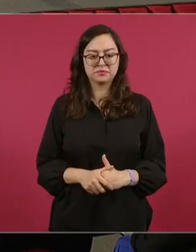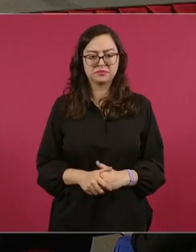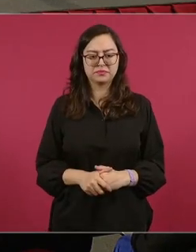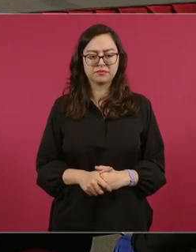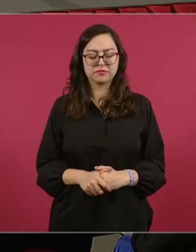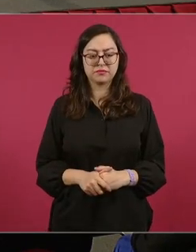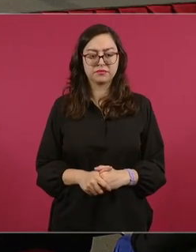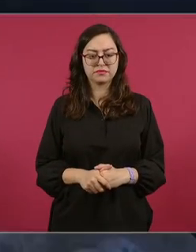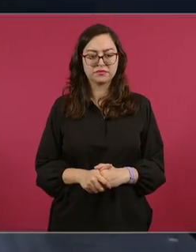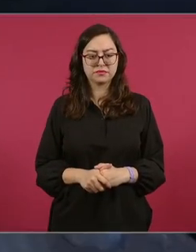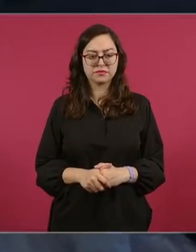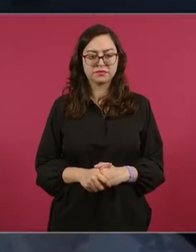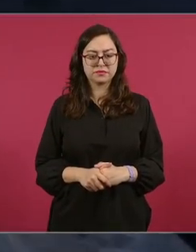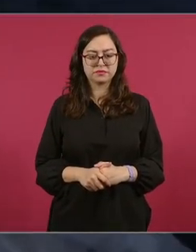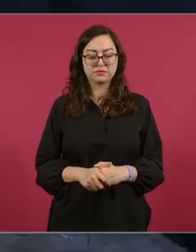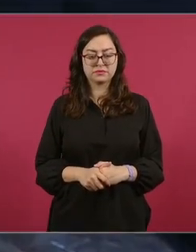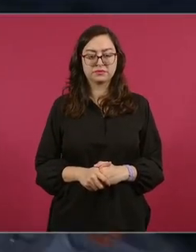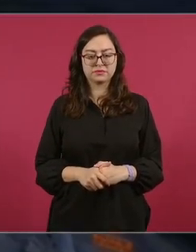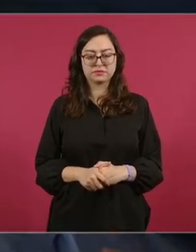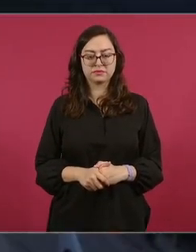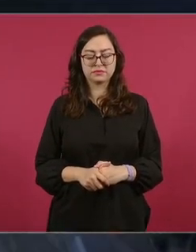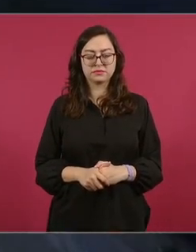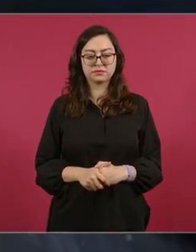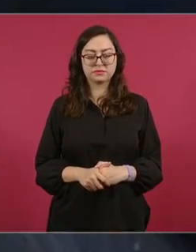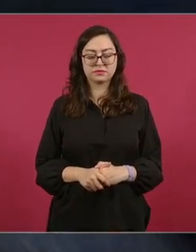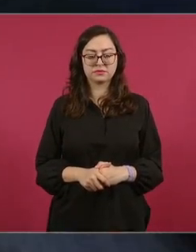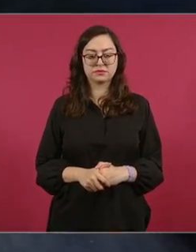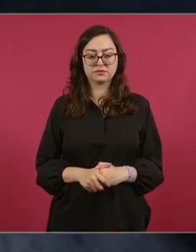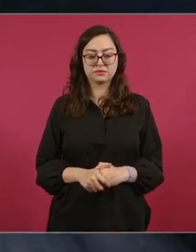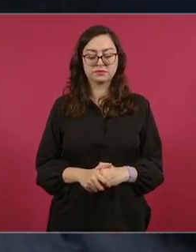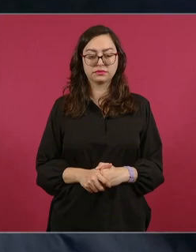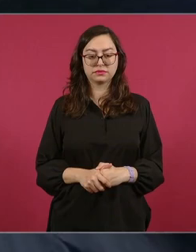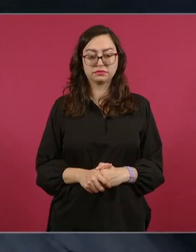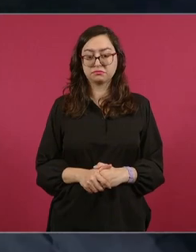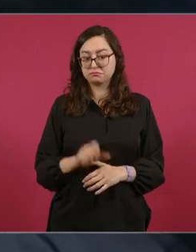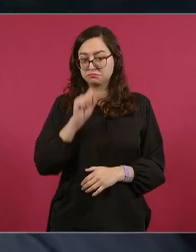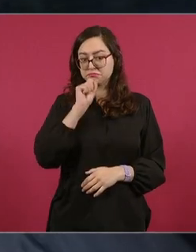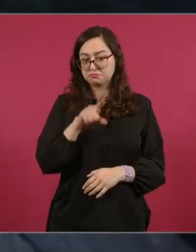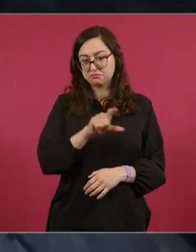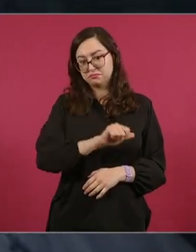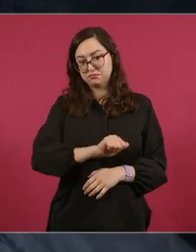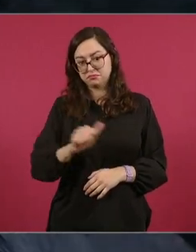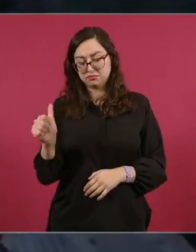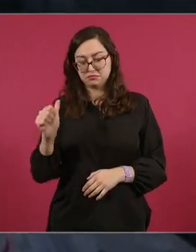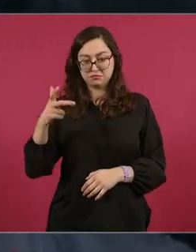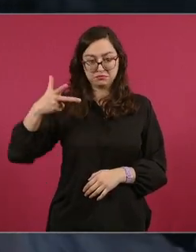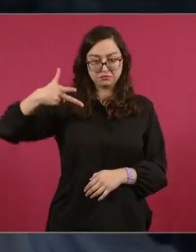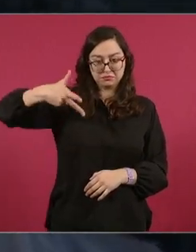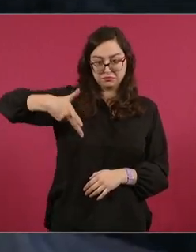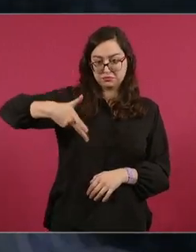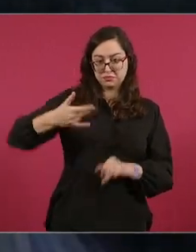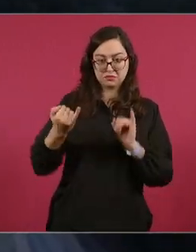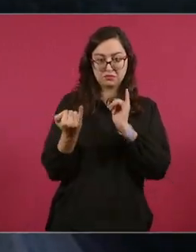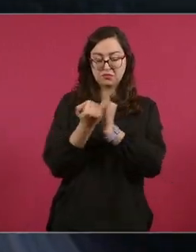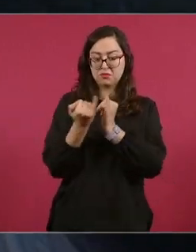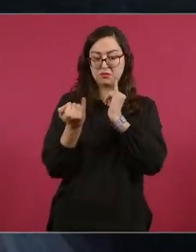es a pie de carretera y tenemos otro de la misma